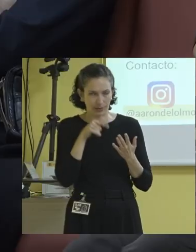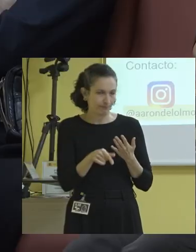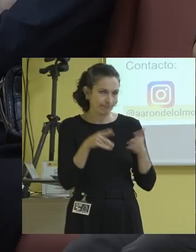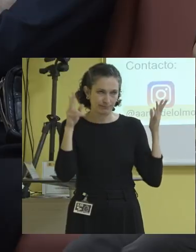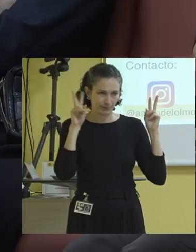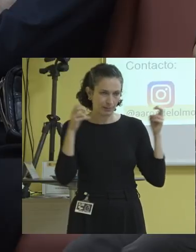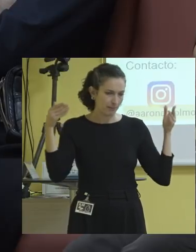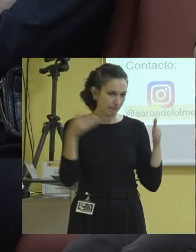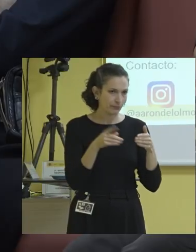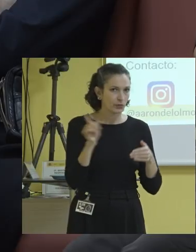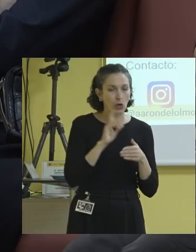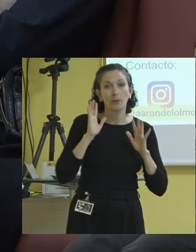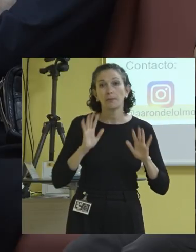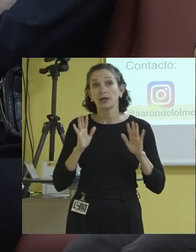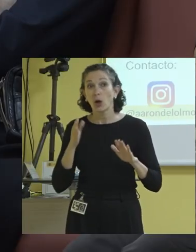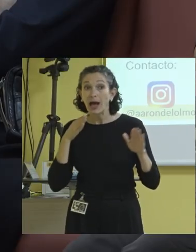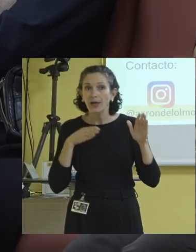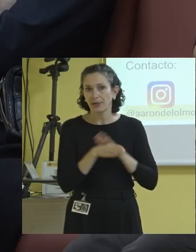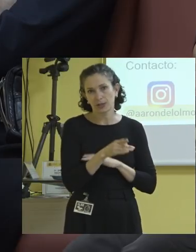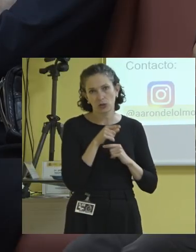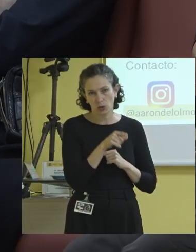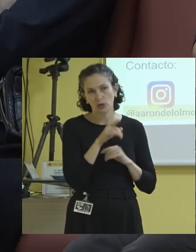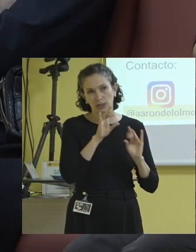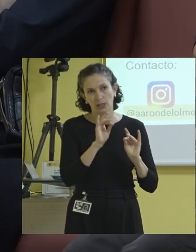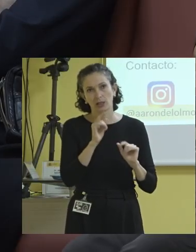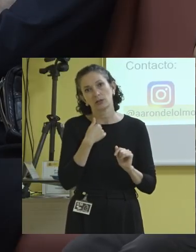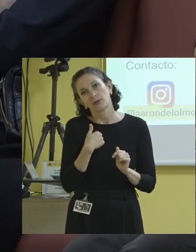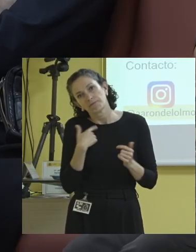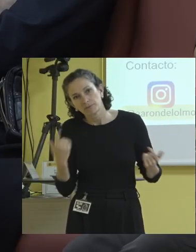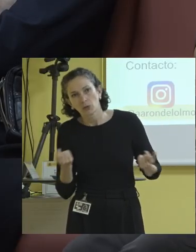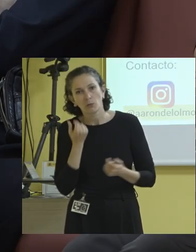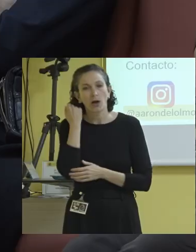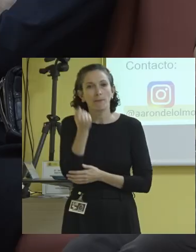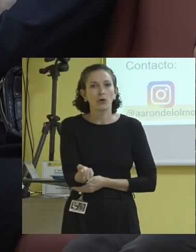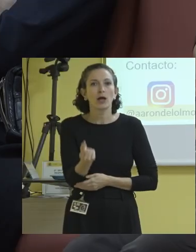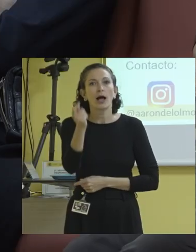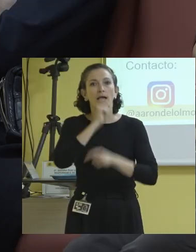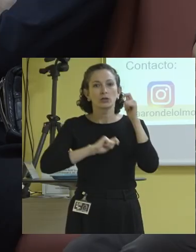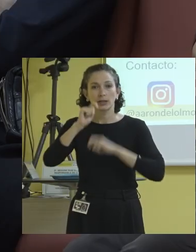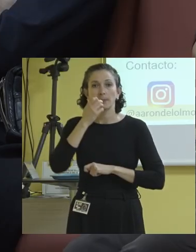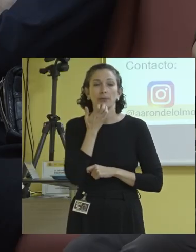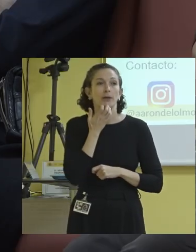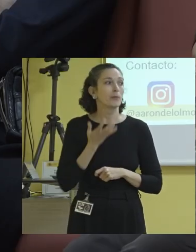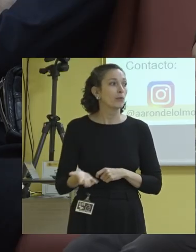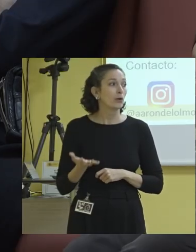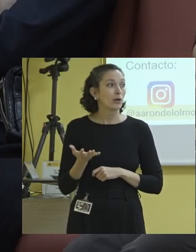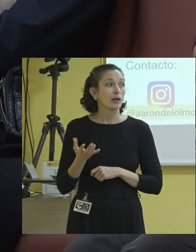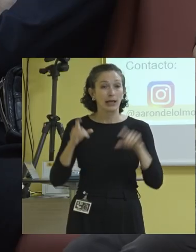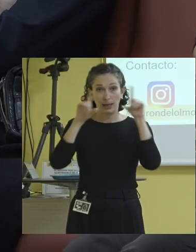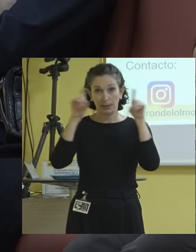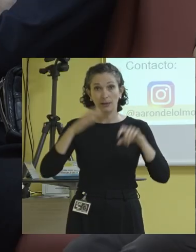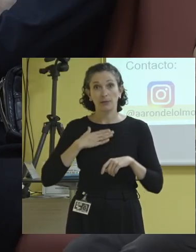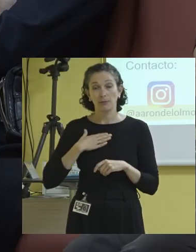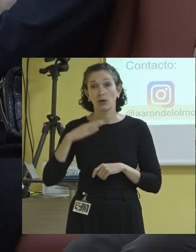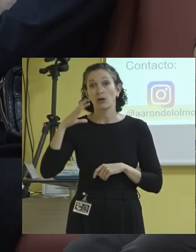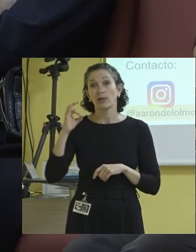pero sobre todo lo que es el acceso a texto libre. Y aquí voy a romper una lanza por organizaciones como mi entidad, el